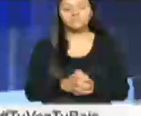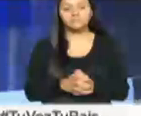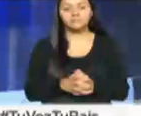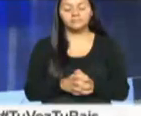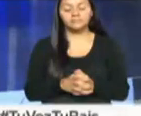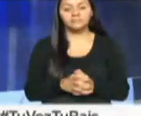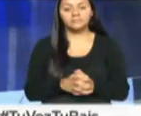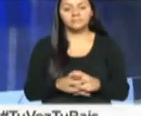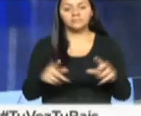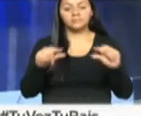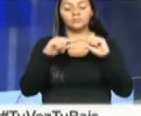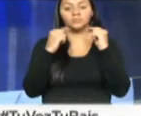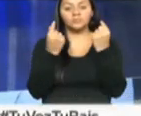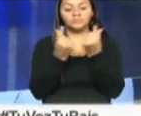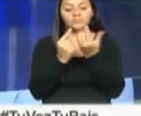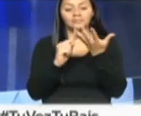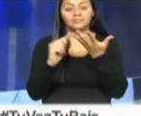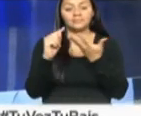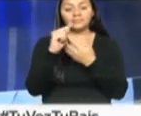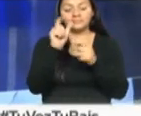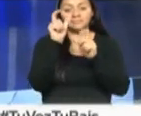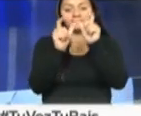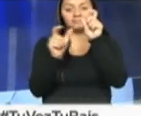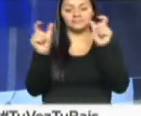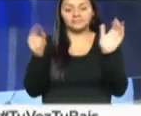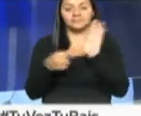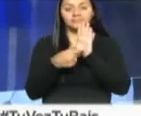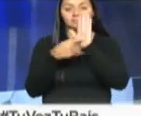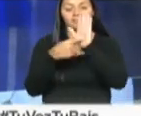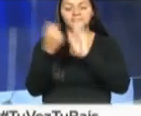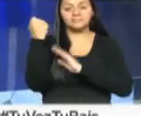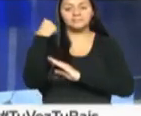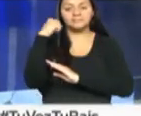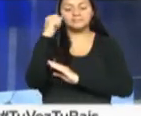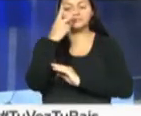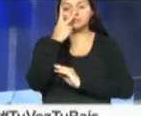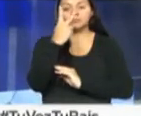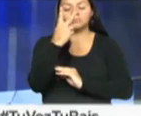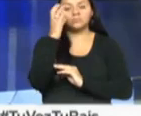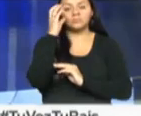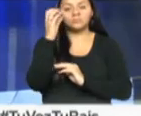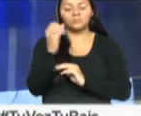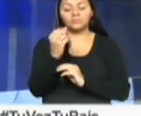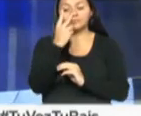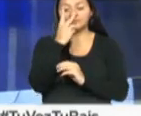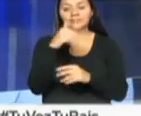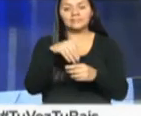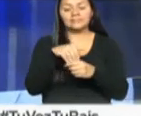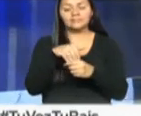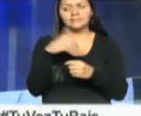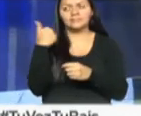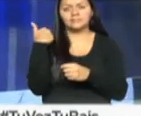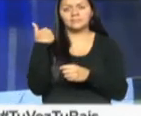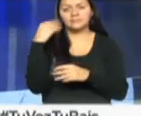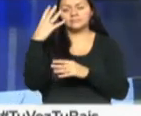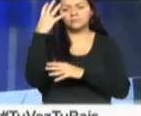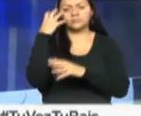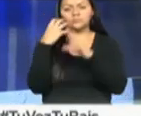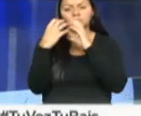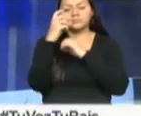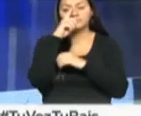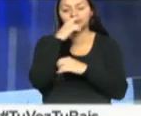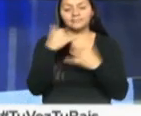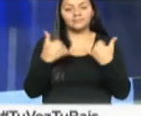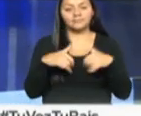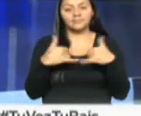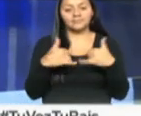Un grupo multidisciplinario presentó El Gran Viaje, videojuego cuencano que cuenta una historia cañari. Este juego sería